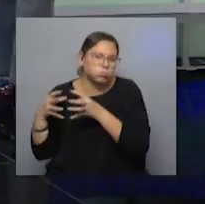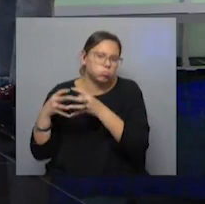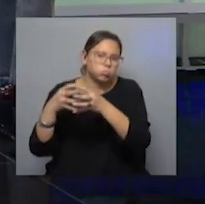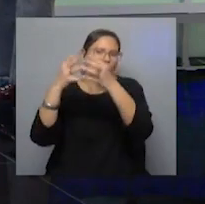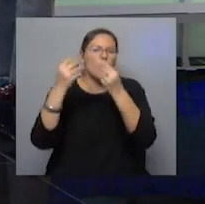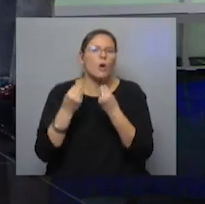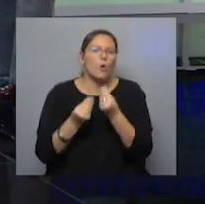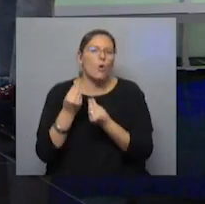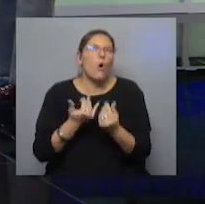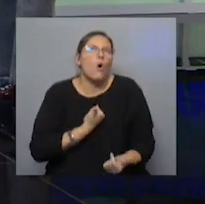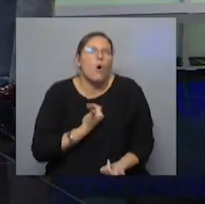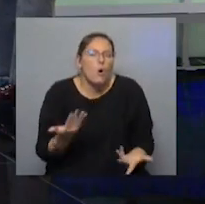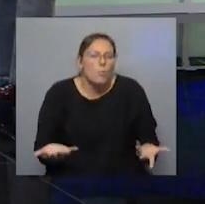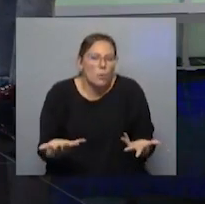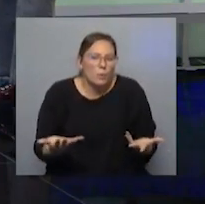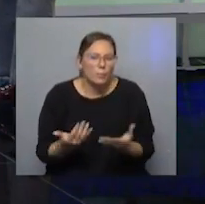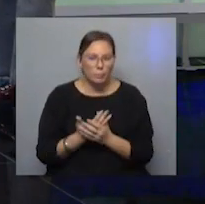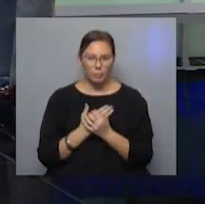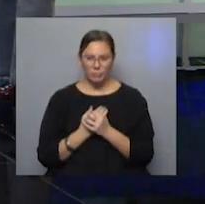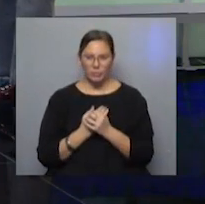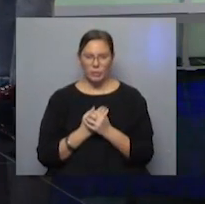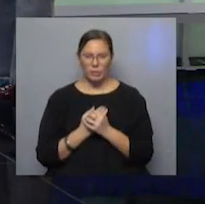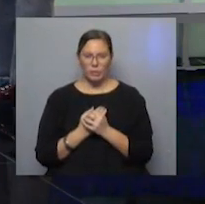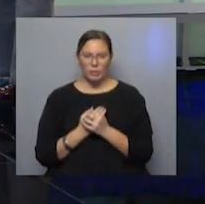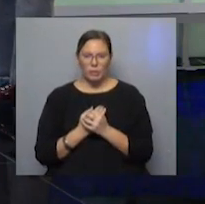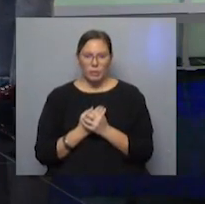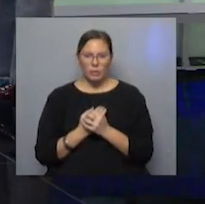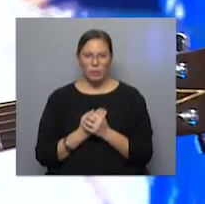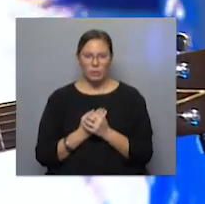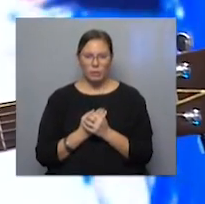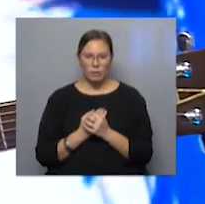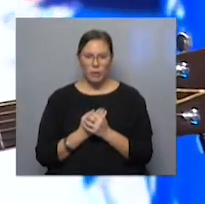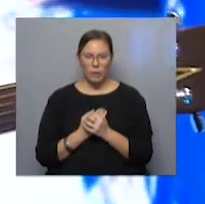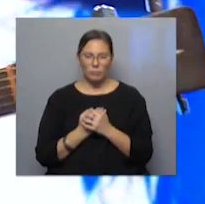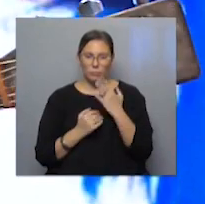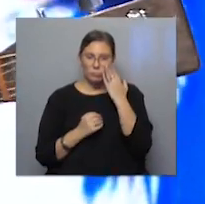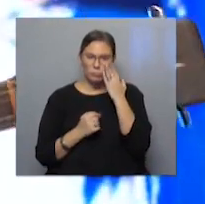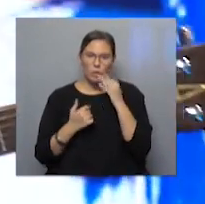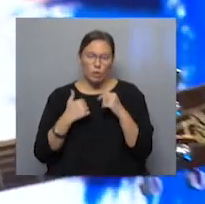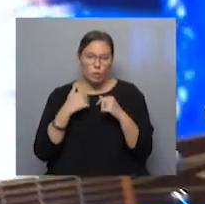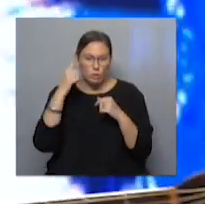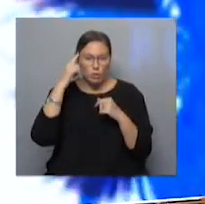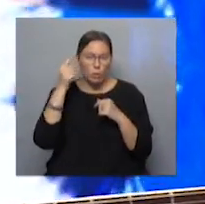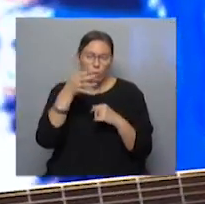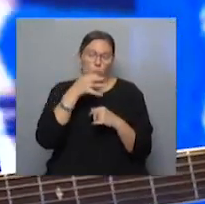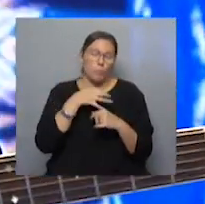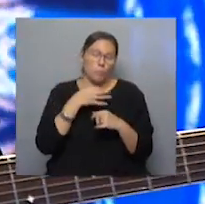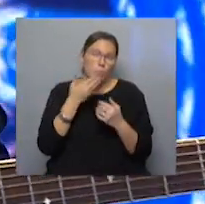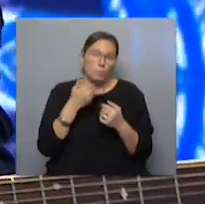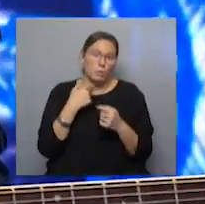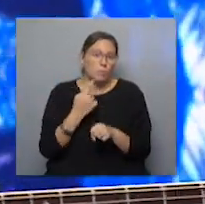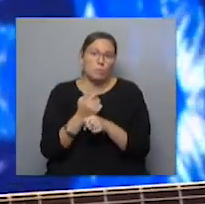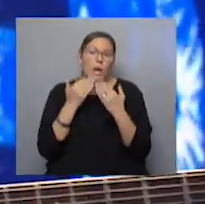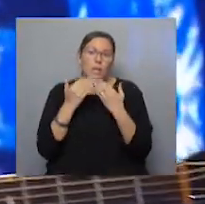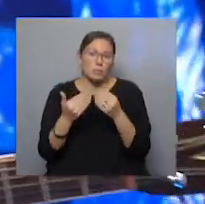cuesta? Yo creo que es lo que a mí me genera cuando me decís eso es como